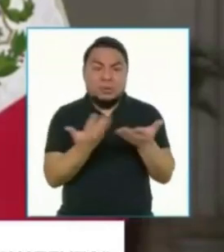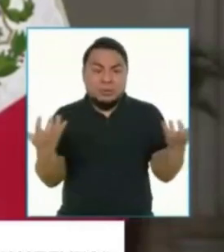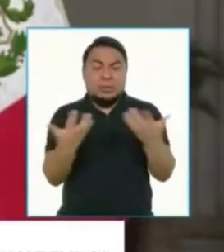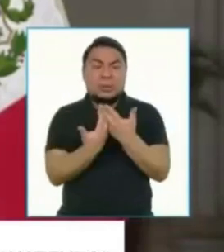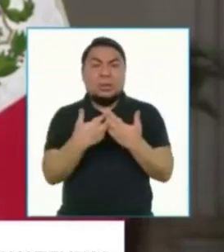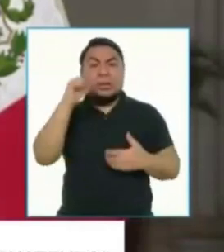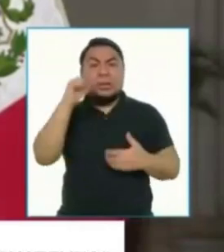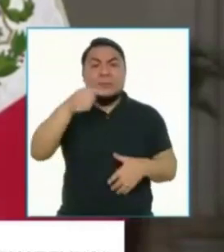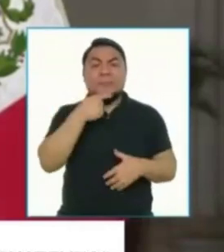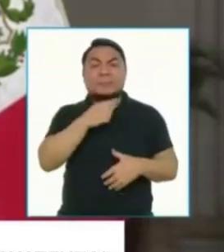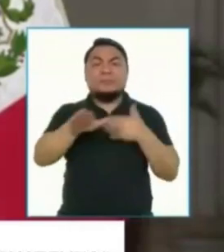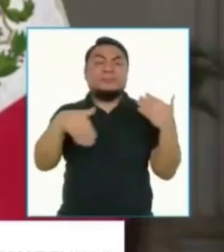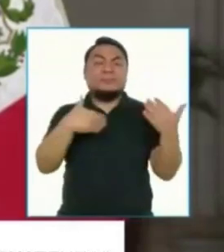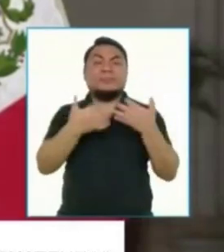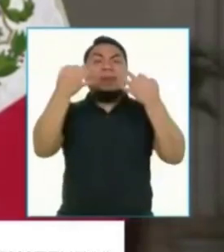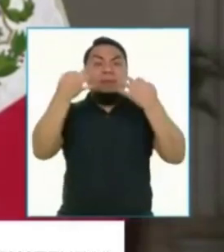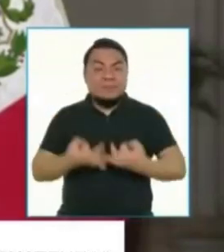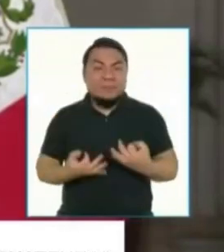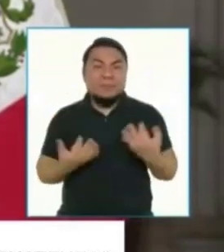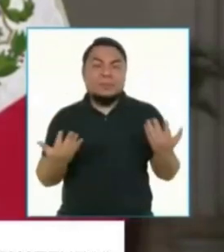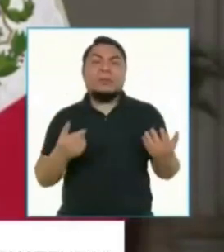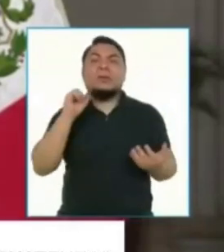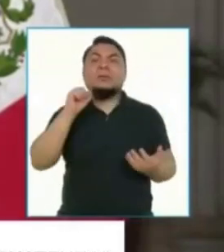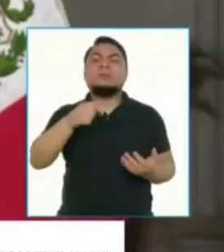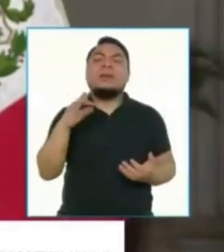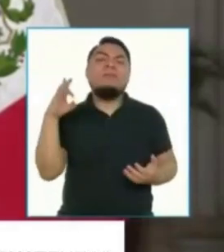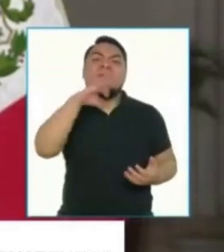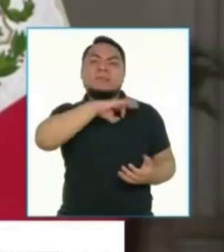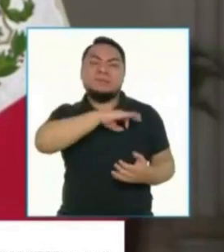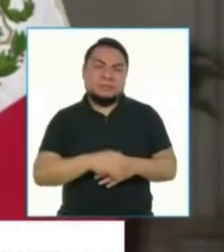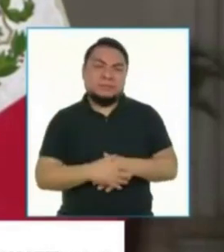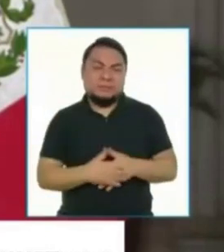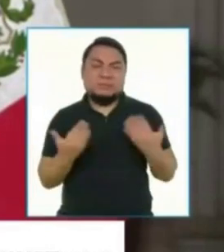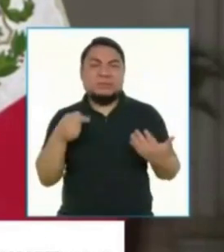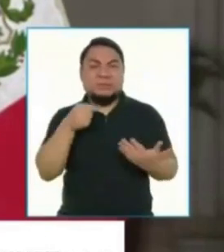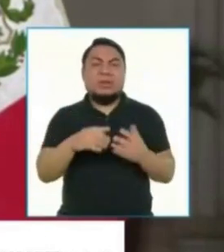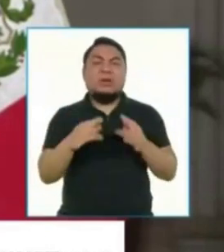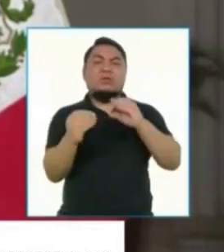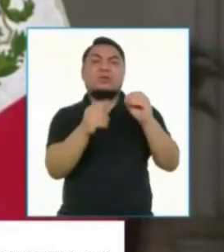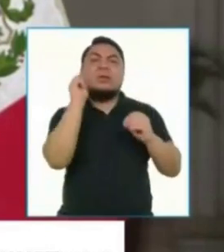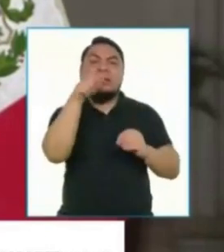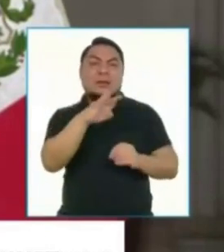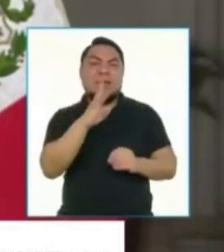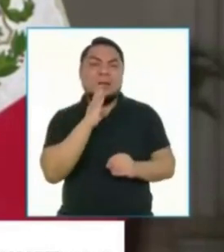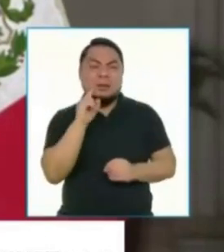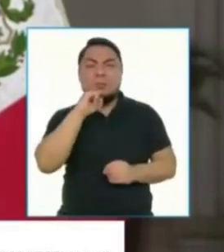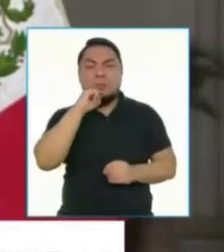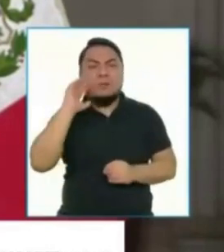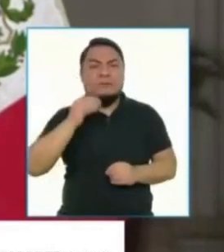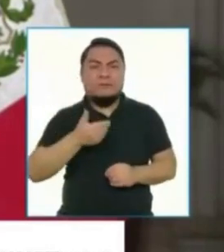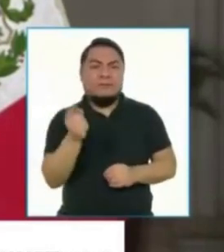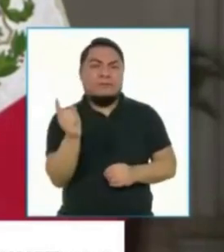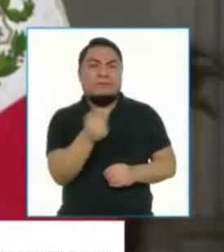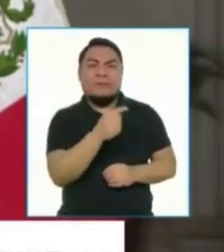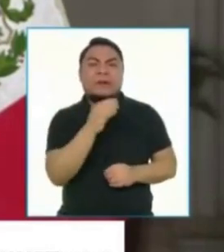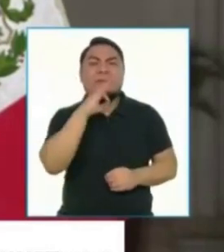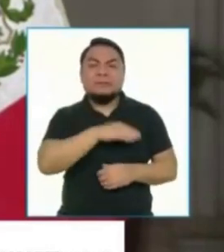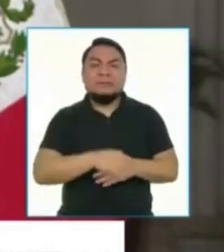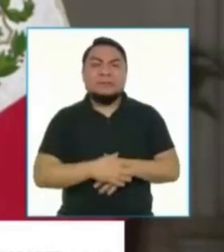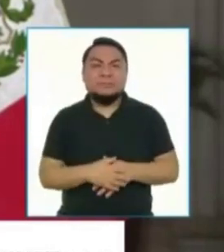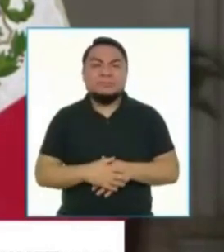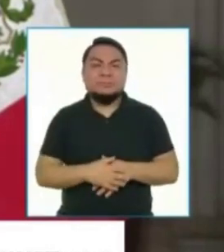al BRICS económico. El BRICS es el principal poder económico constituido por Rusia, China, la India, Sudáfrica y Brasil,